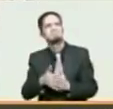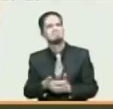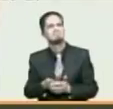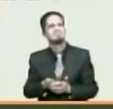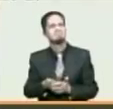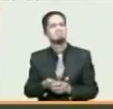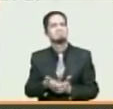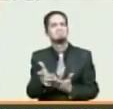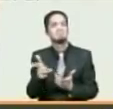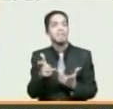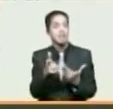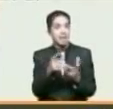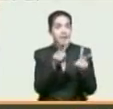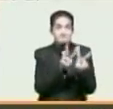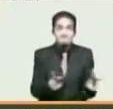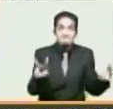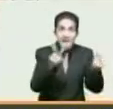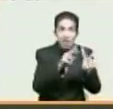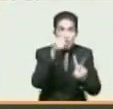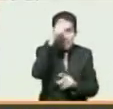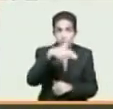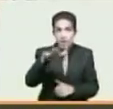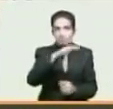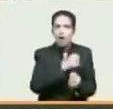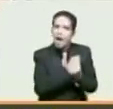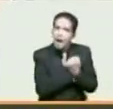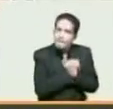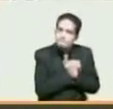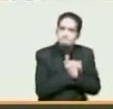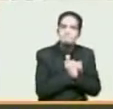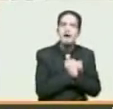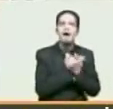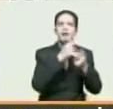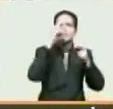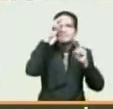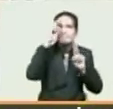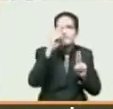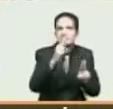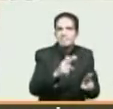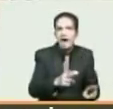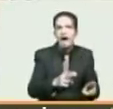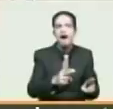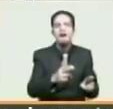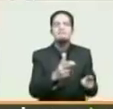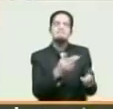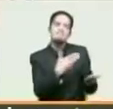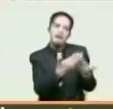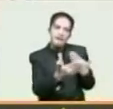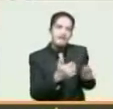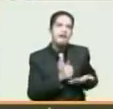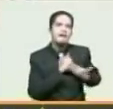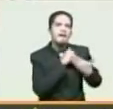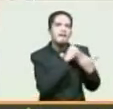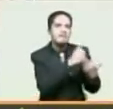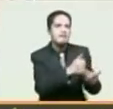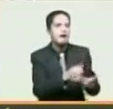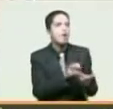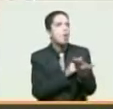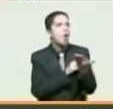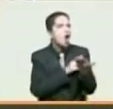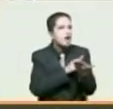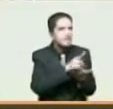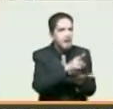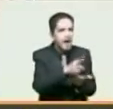valores de nuestro pueblo son otros. Es de amarnos entre nosotros, de respetarnos, de ser solidarios, de ser honestos, de